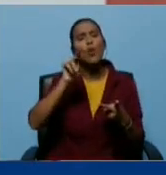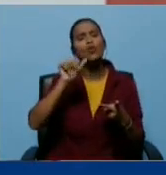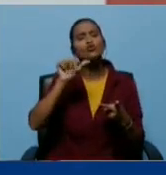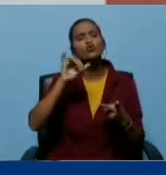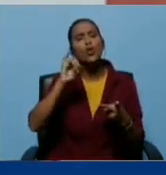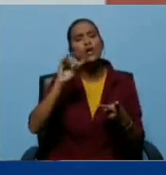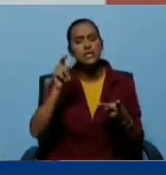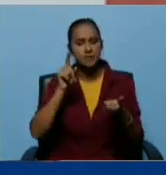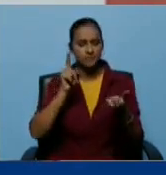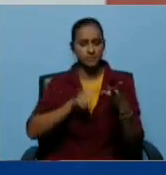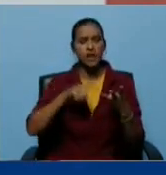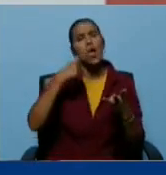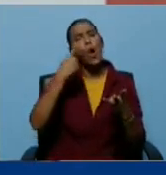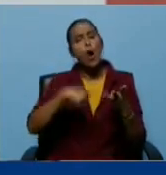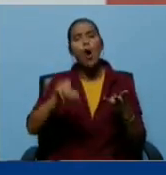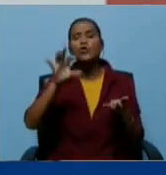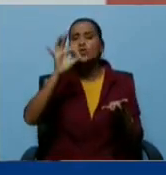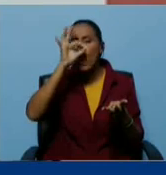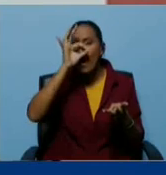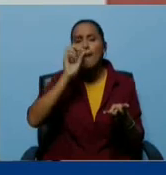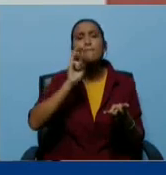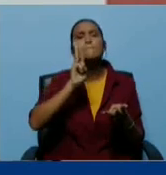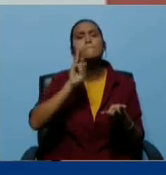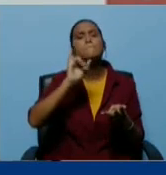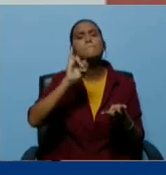de Pinochet, de Videla,